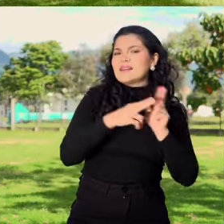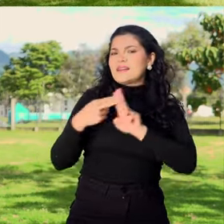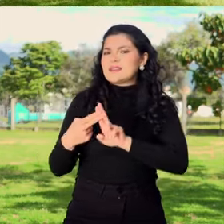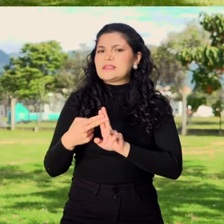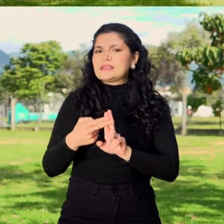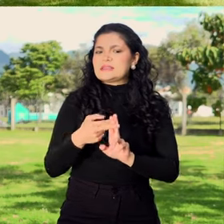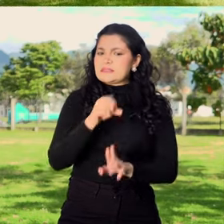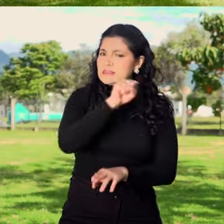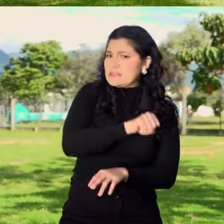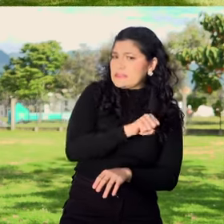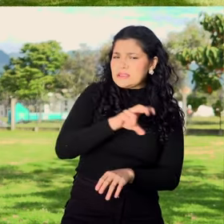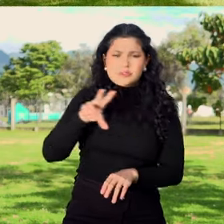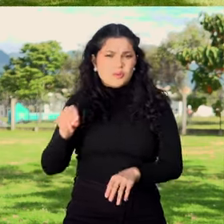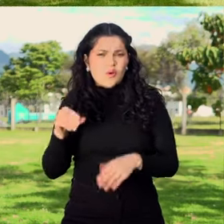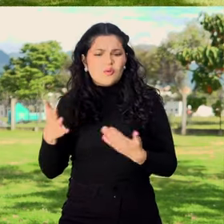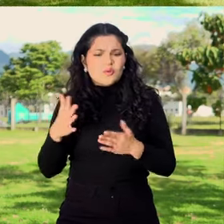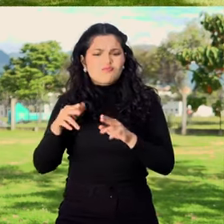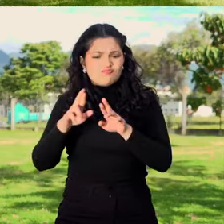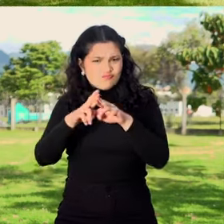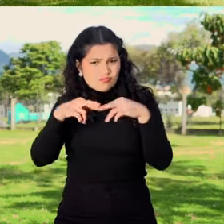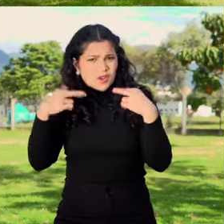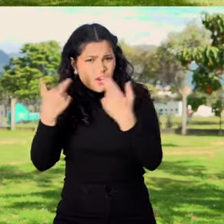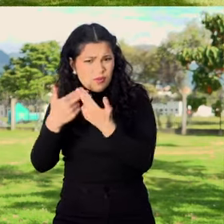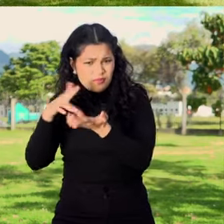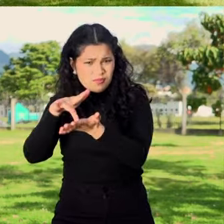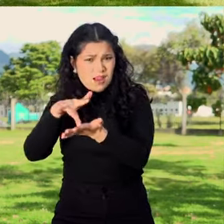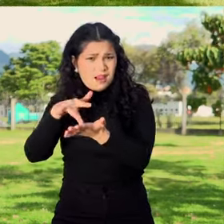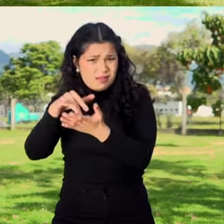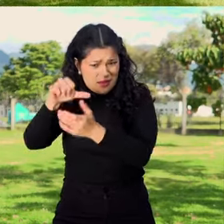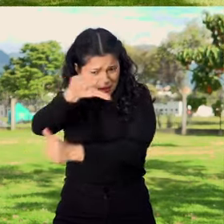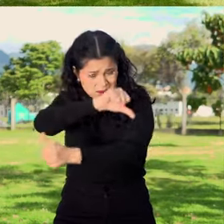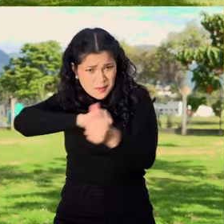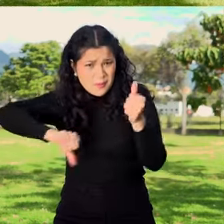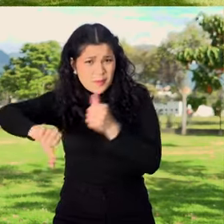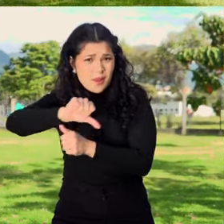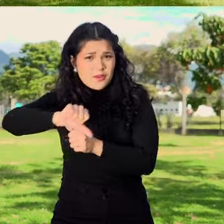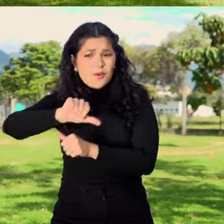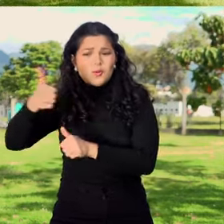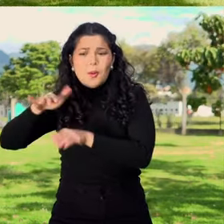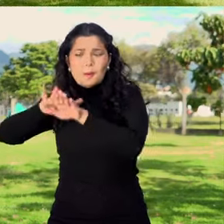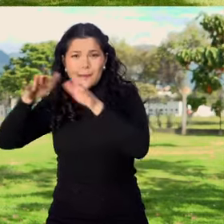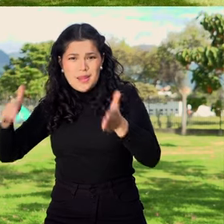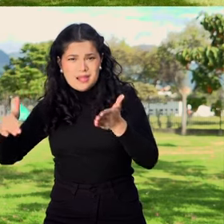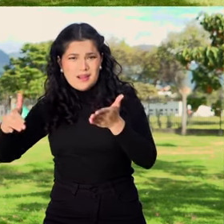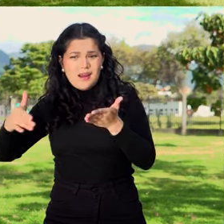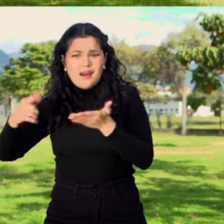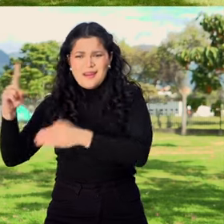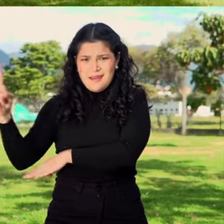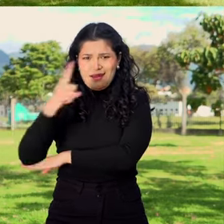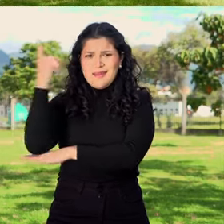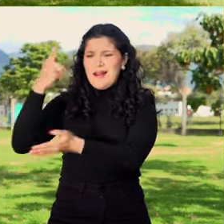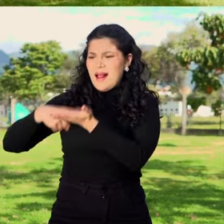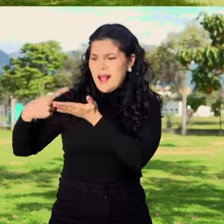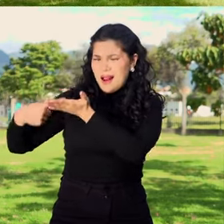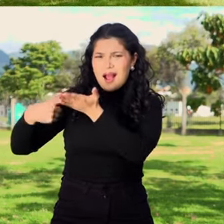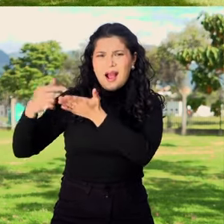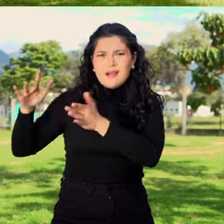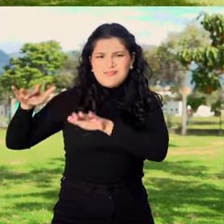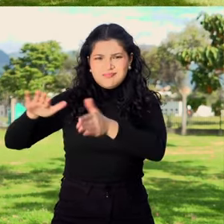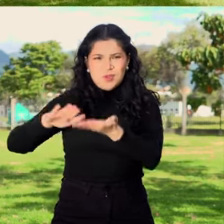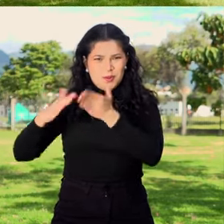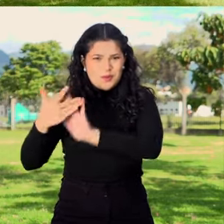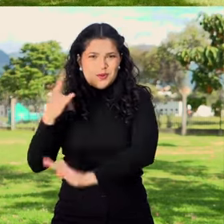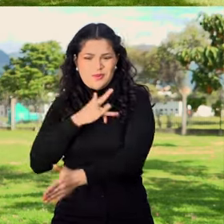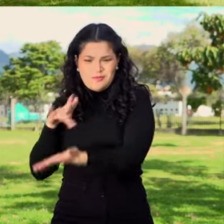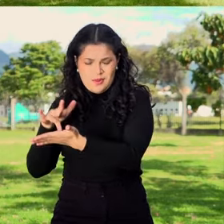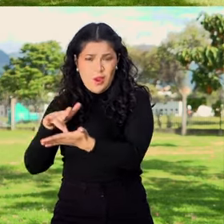si los claustros y las colegiaturas serán reemplazados por las mesas multiestamentaria de diálogo por la